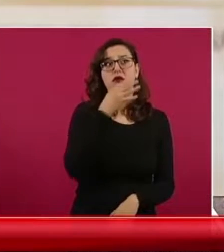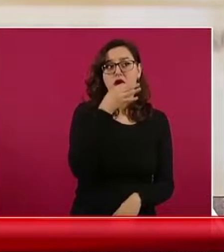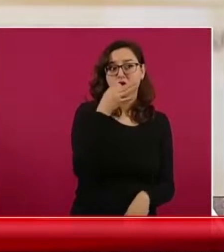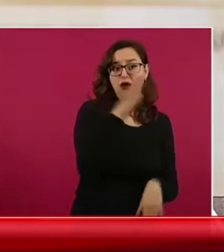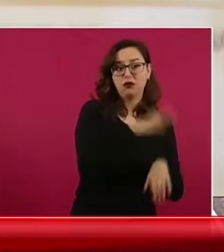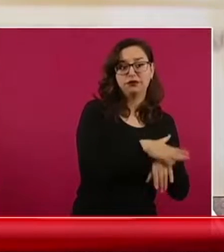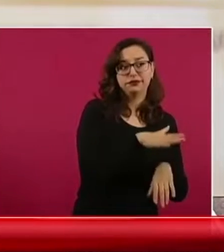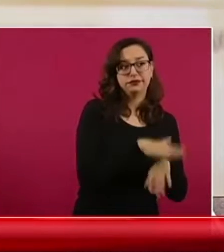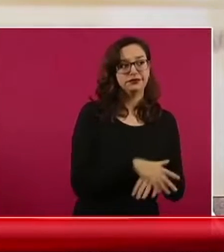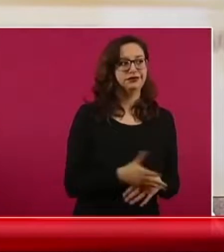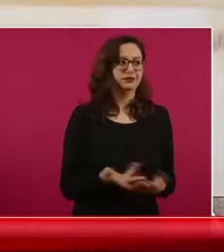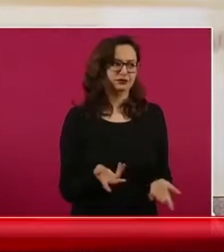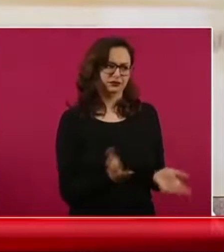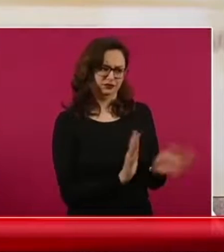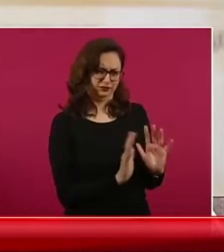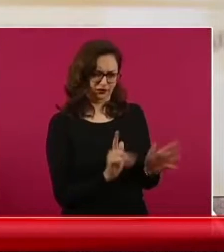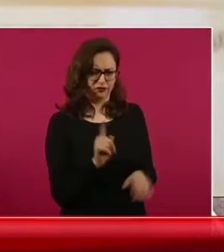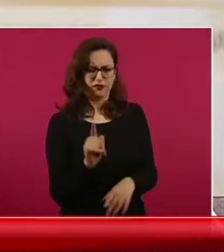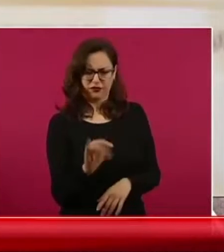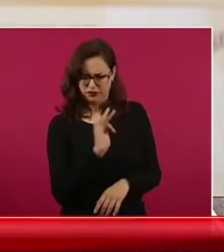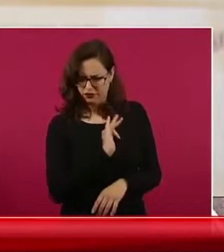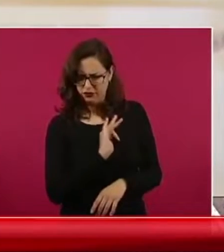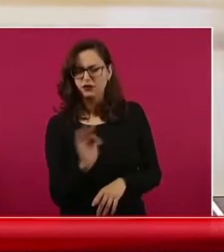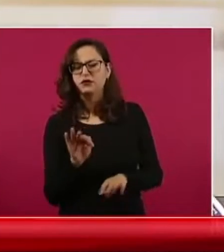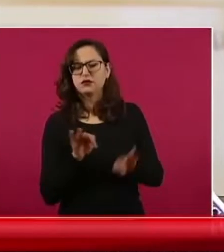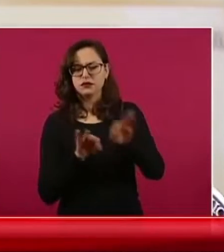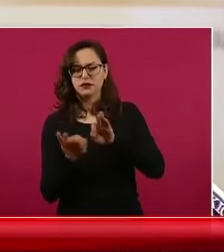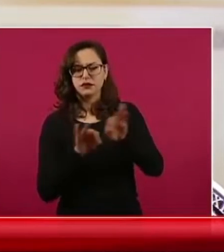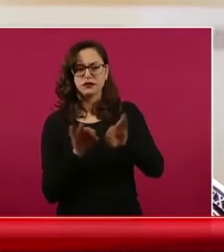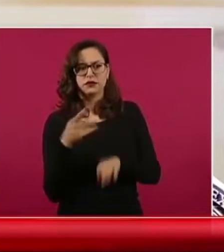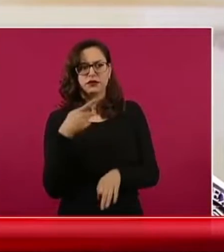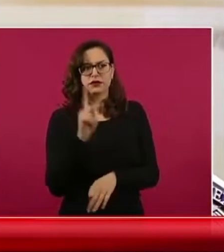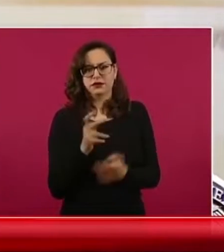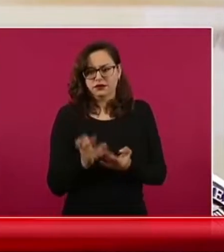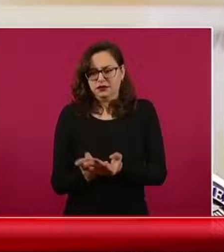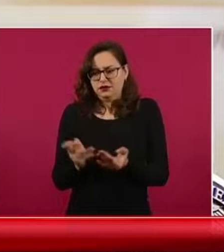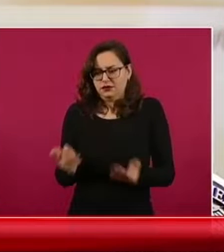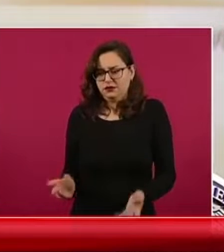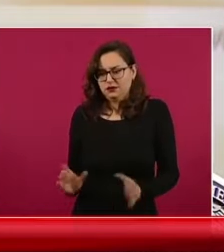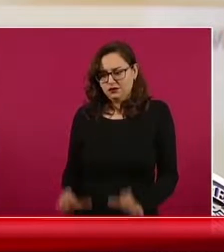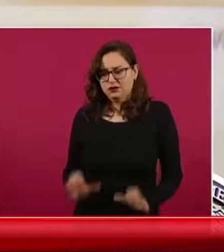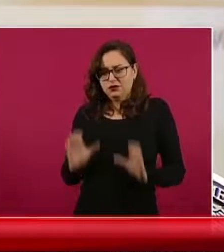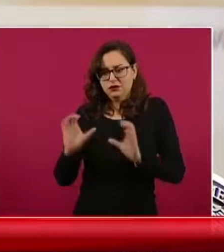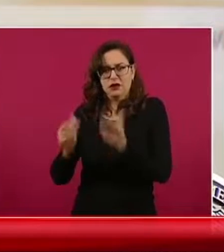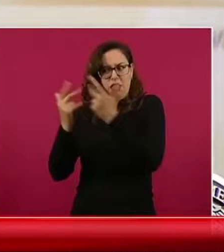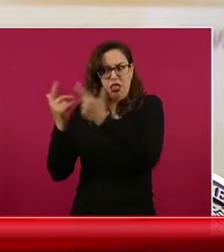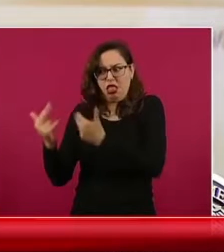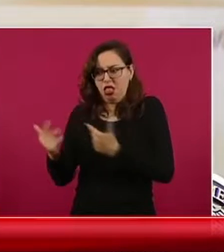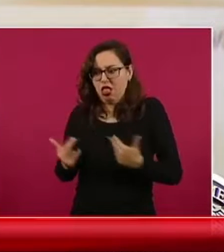evitando pues es la destrucción de nuestro territorio.